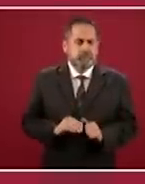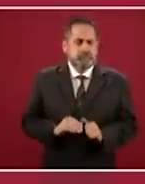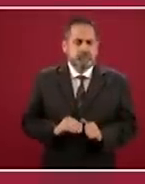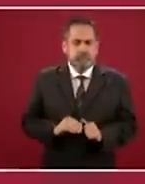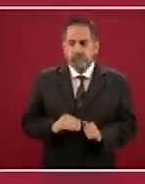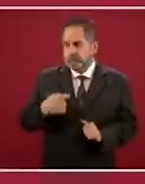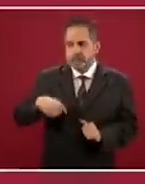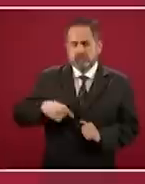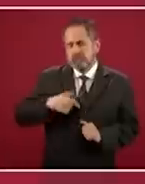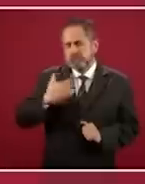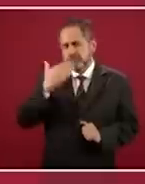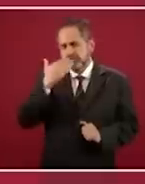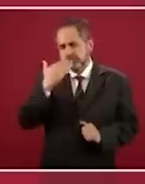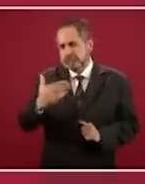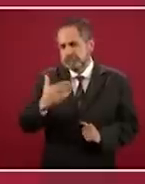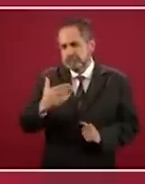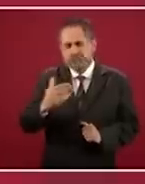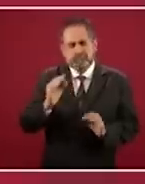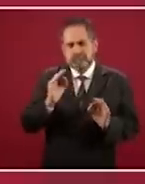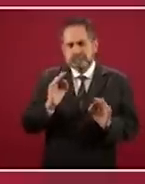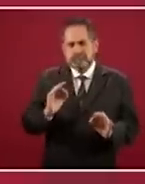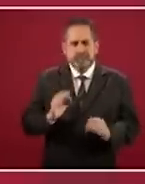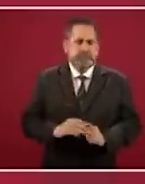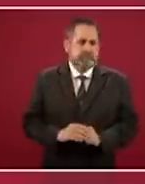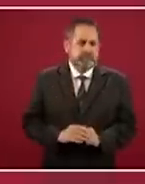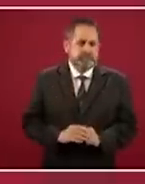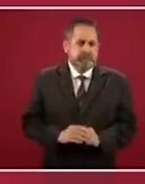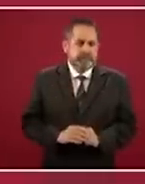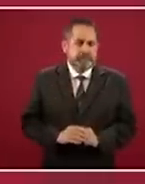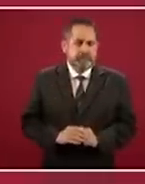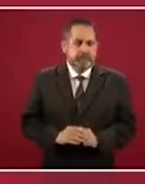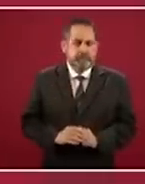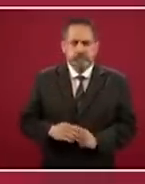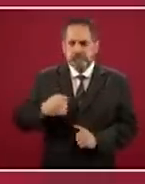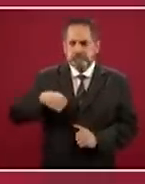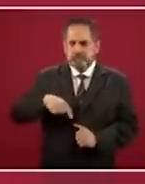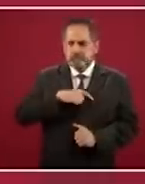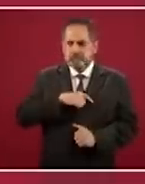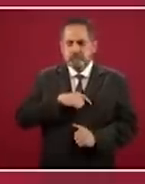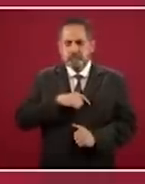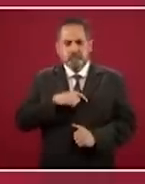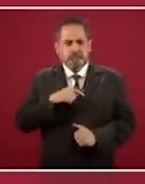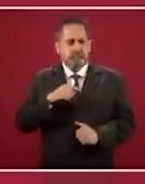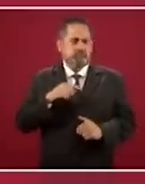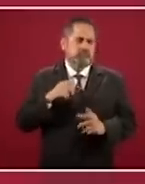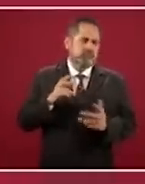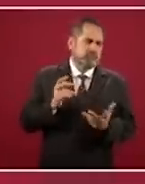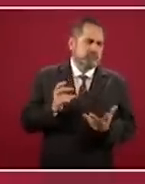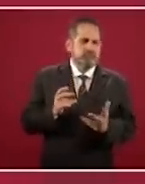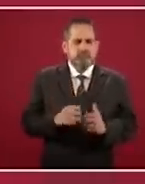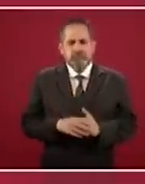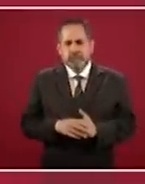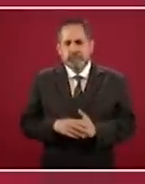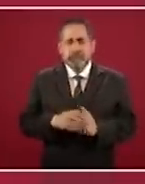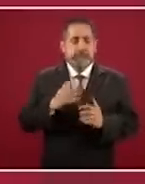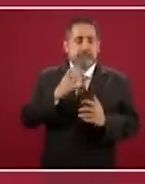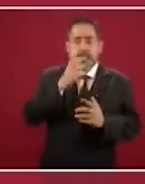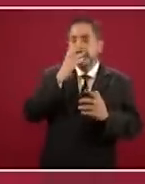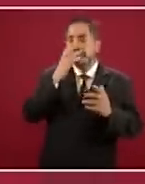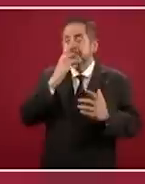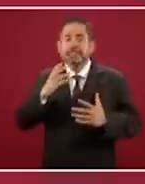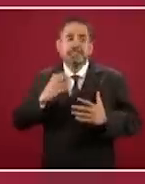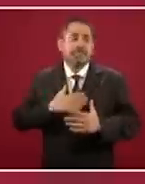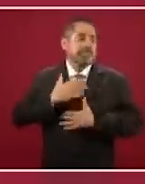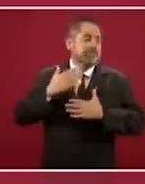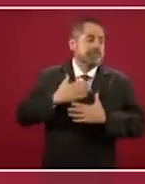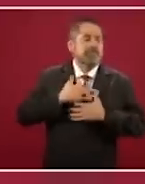estamos bien. ¿Sí? No es para echar al vuelo las